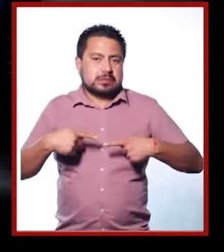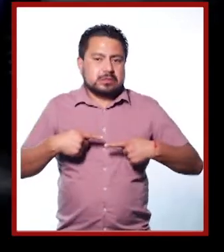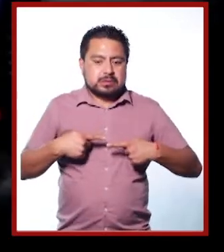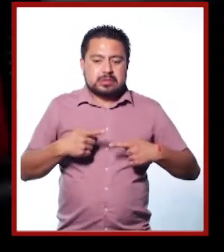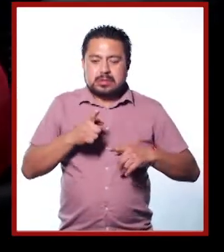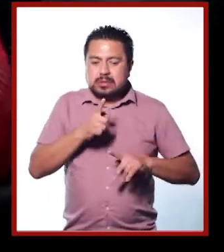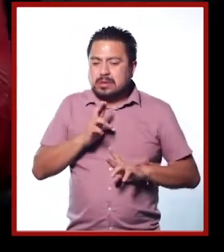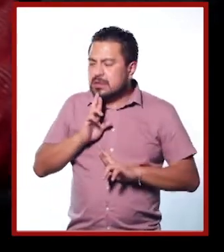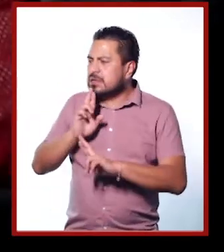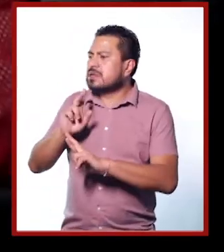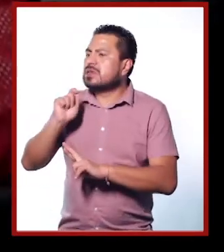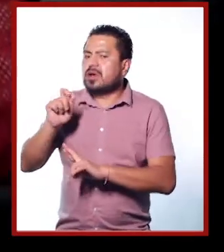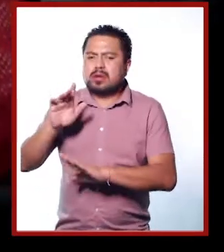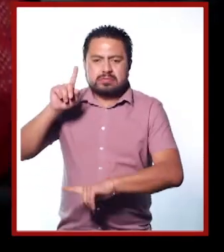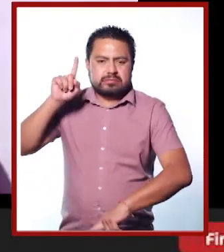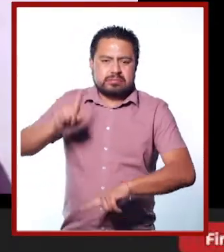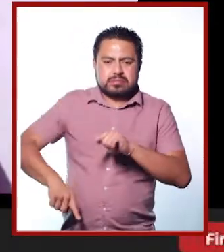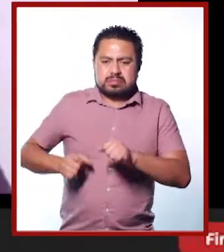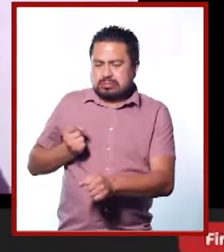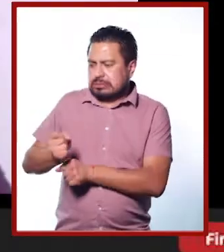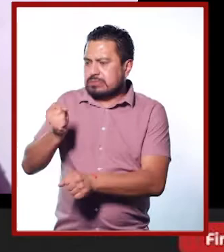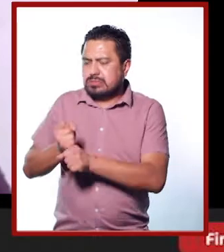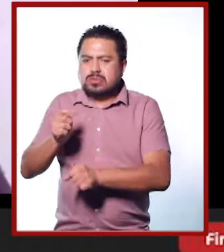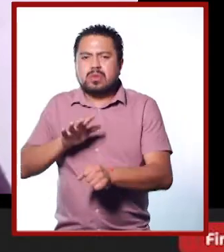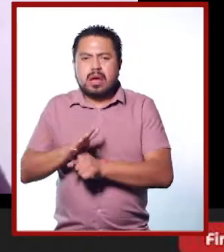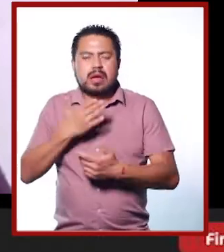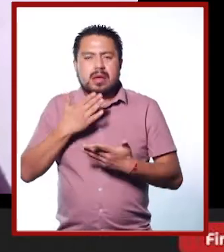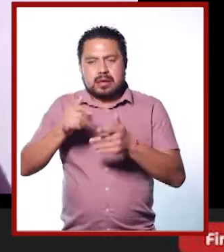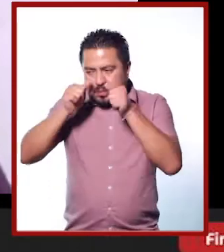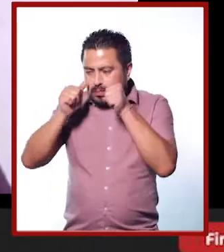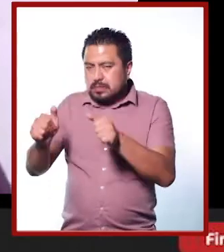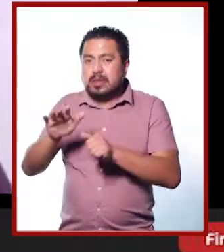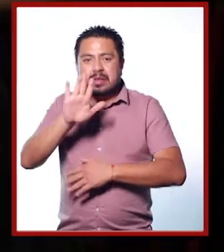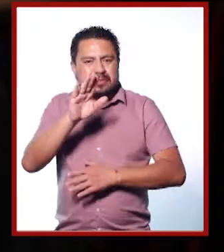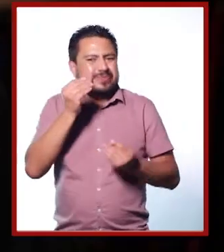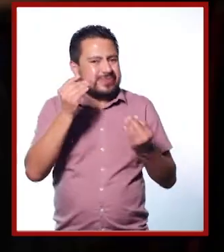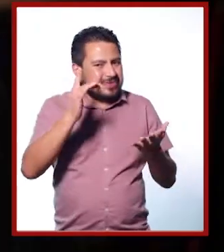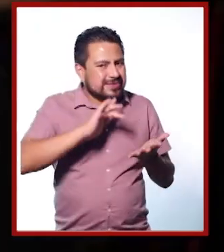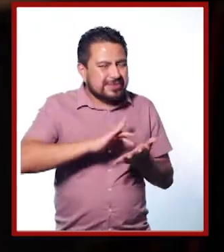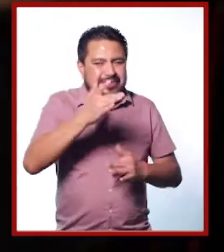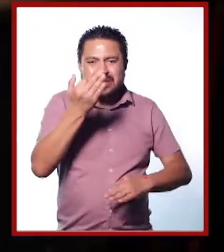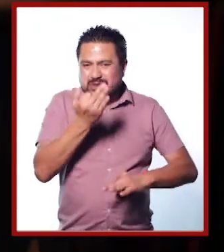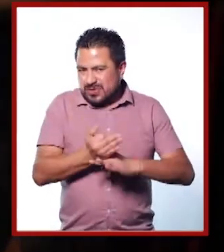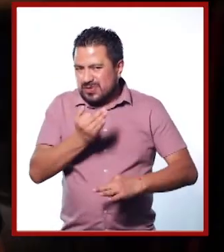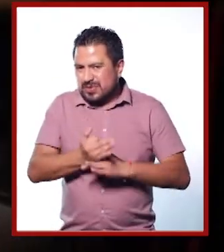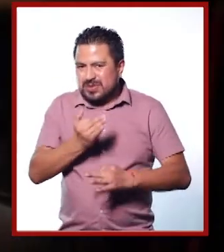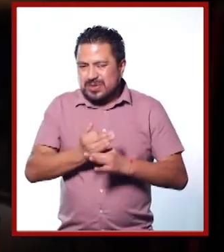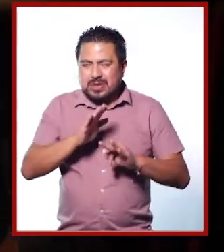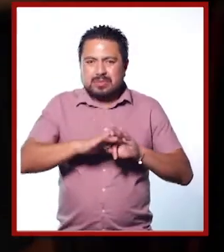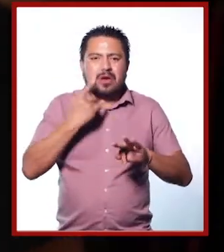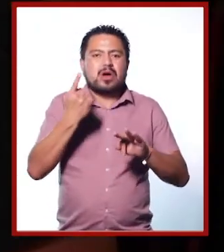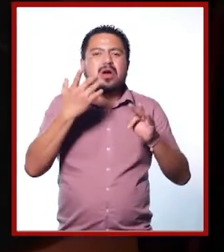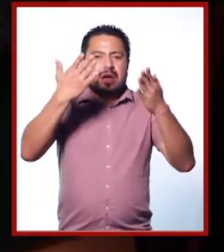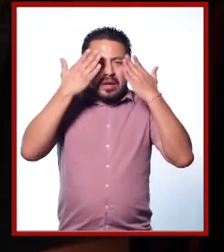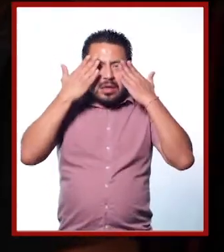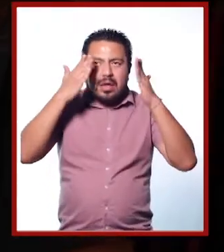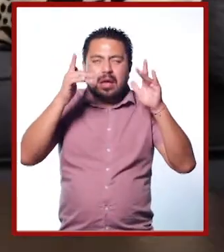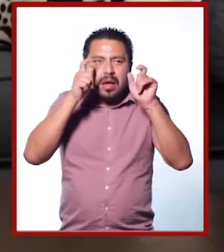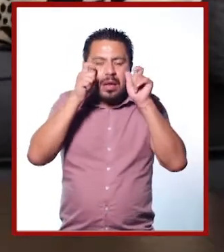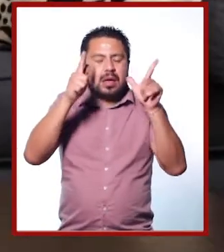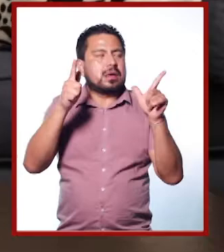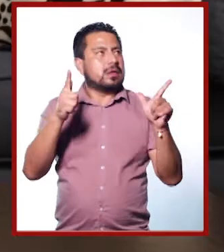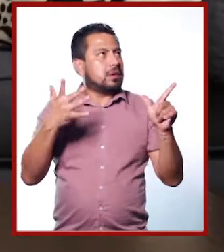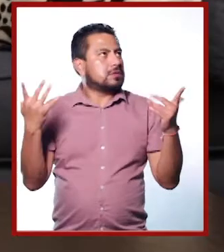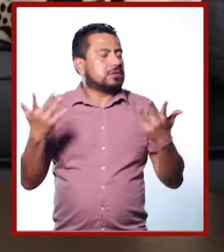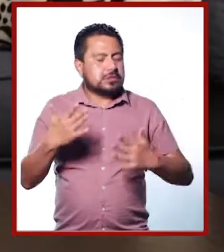personas. La respuesta sería contrarrestar el maltrato con buen trato. Claro. Kimberly, muchísimas gracias por abrirnos los ojos,